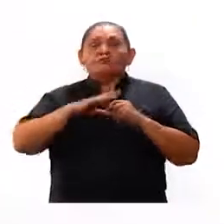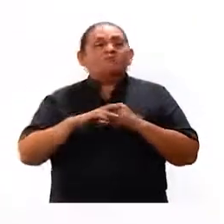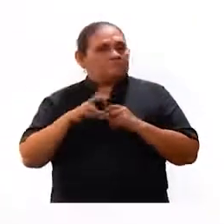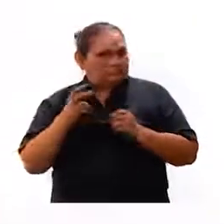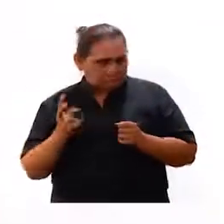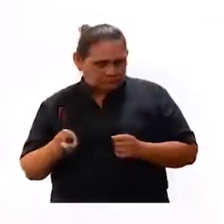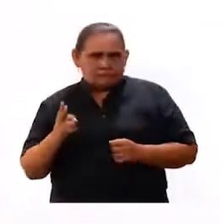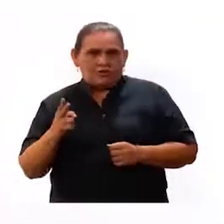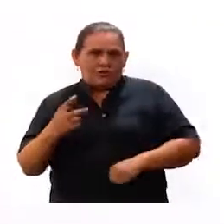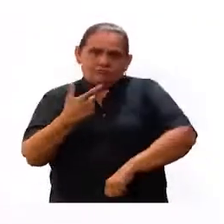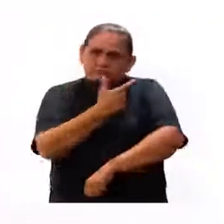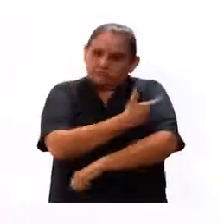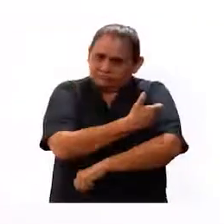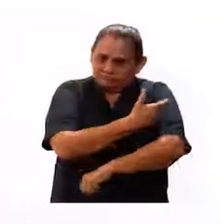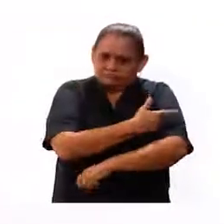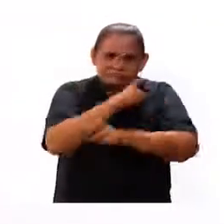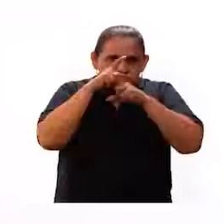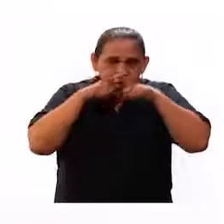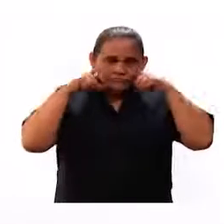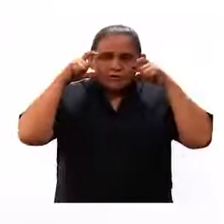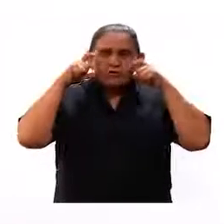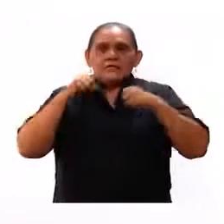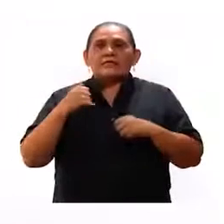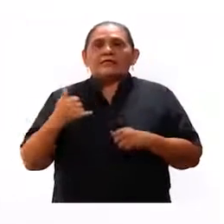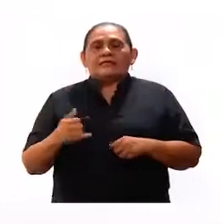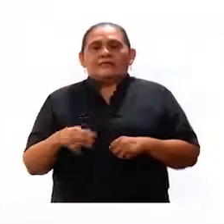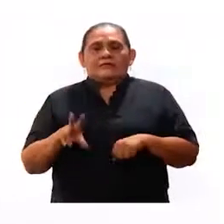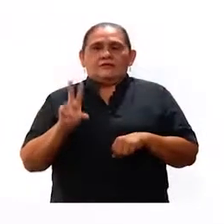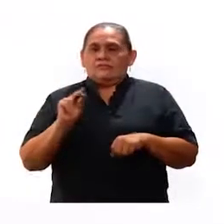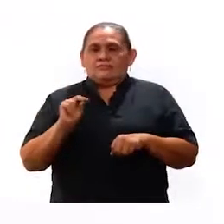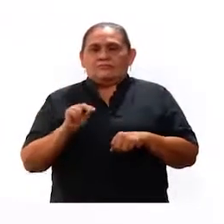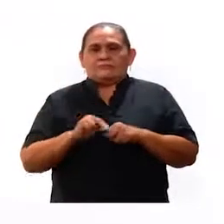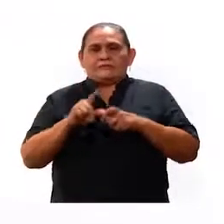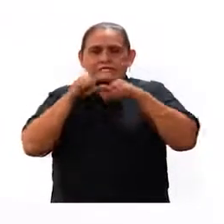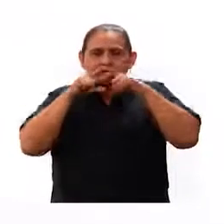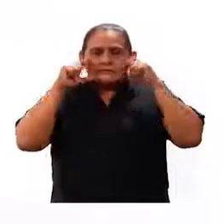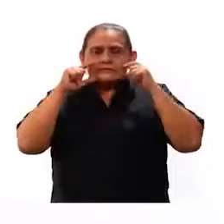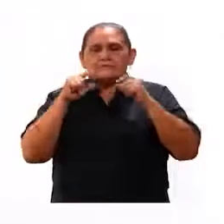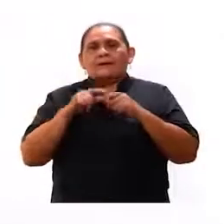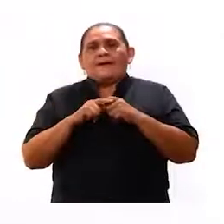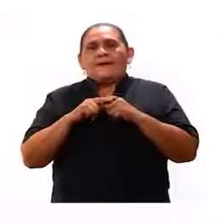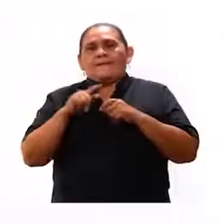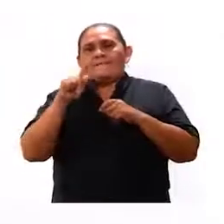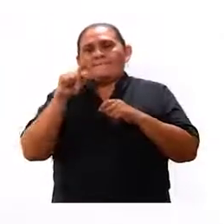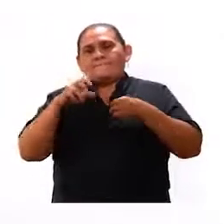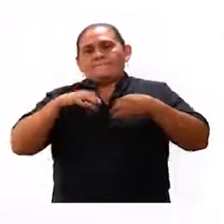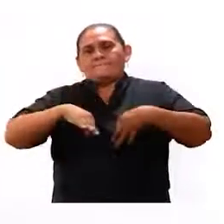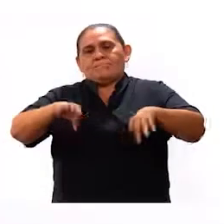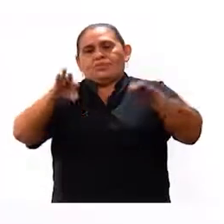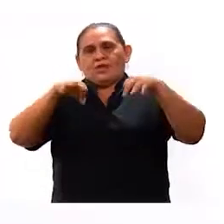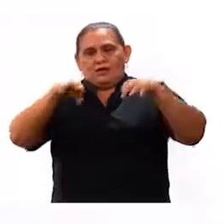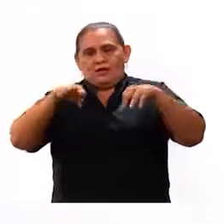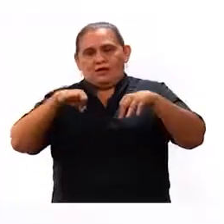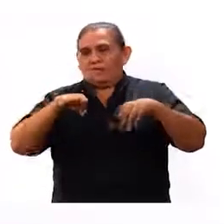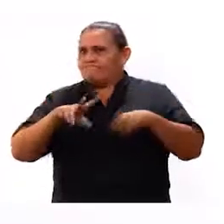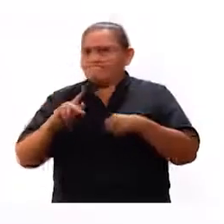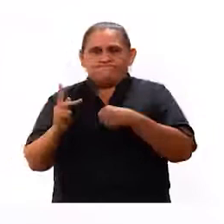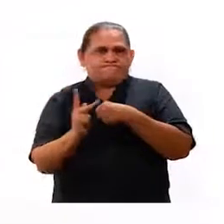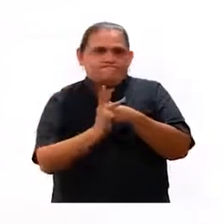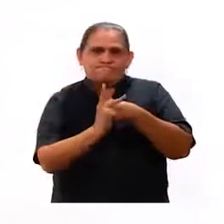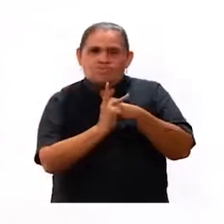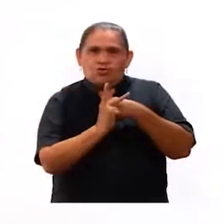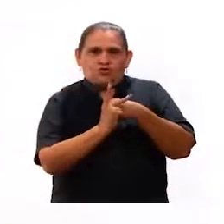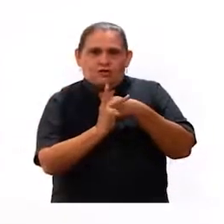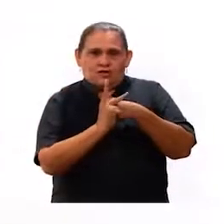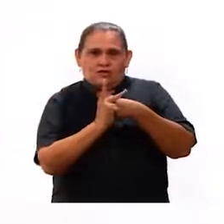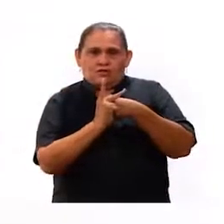la vacunada, y se recomienda a la población evitar el uso de cubrebocas de tela o pañoletas, ya que está descrito que no presentan ninguna